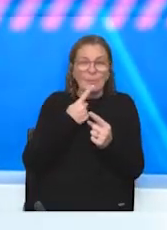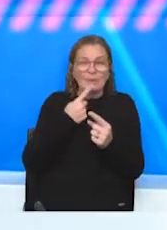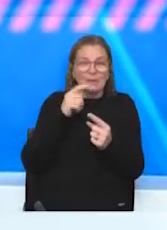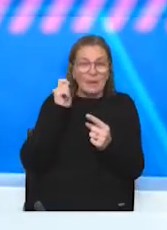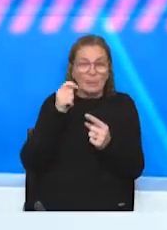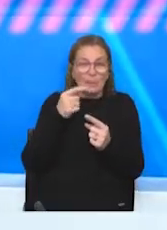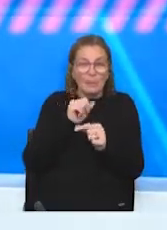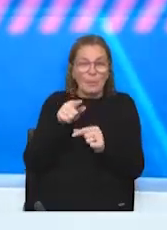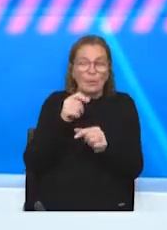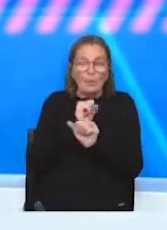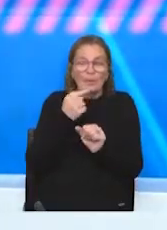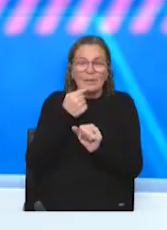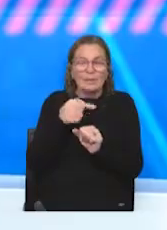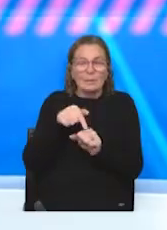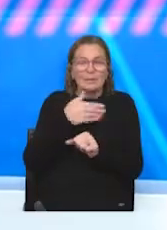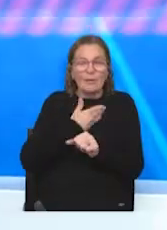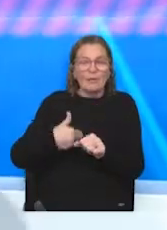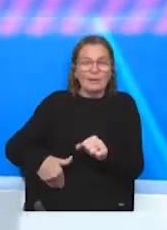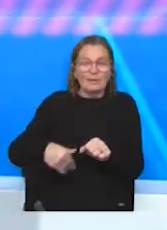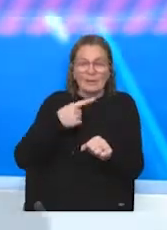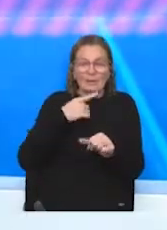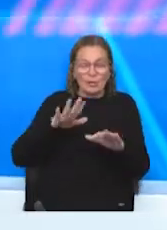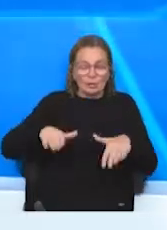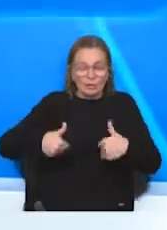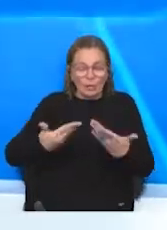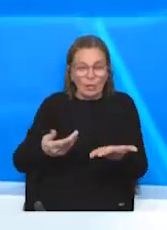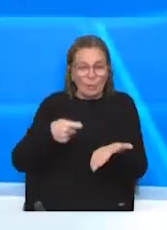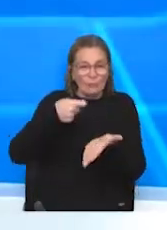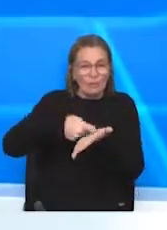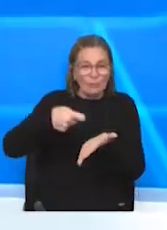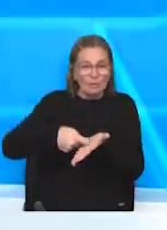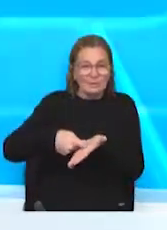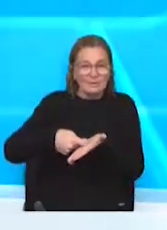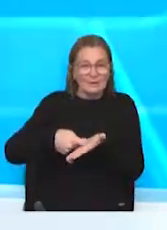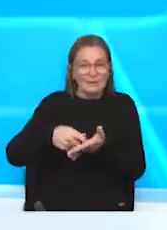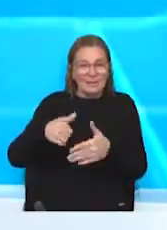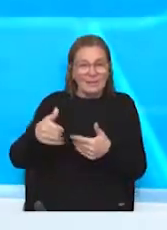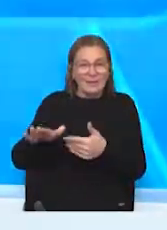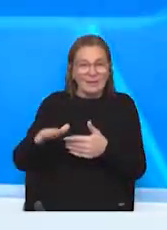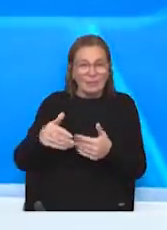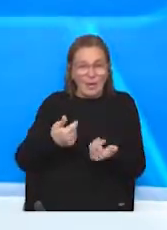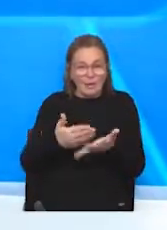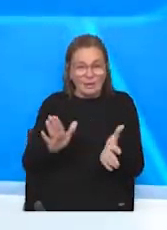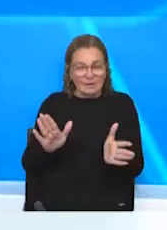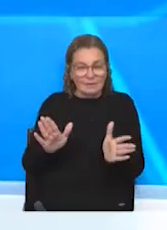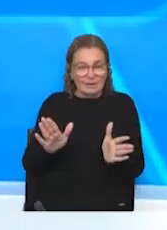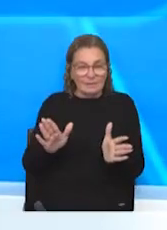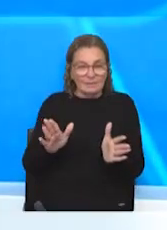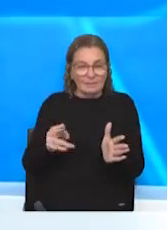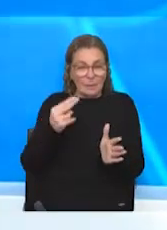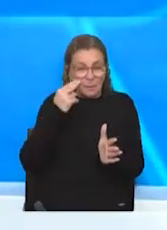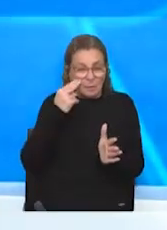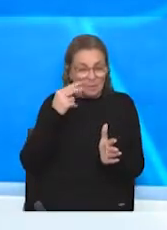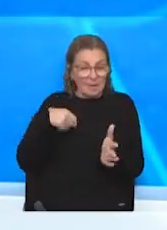decir como hizo este gobierno agarrar y volcar todos esos fondos tercerizado dejando abierta la puerta para para para